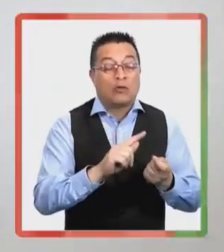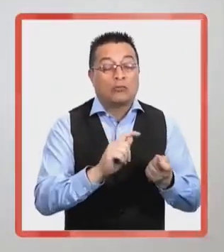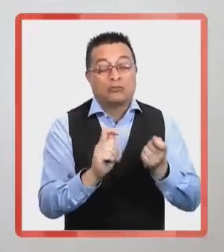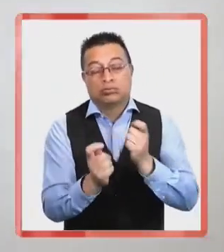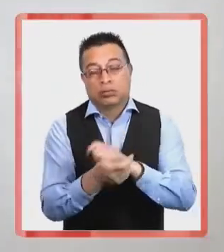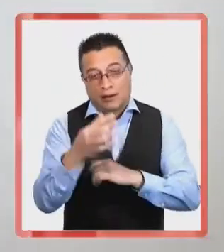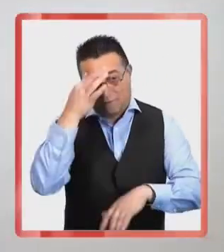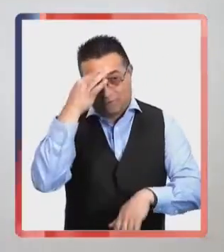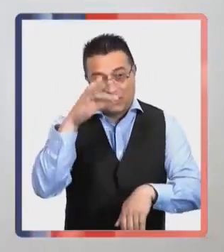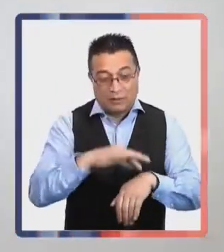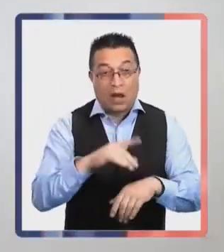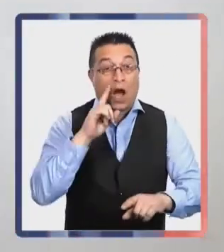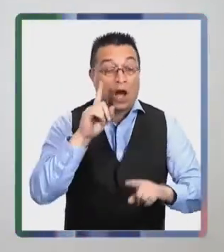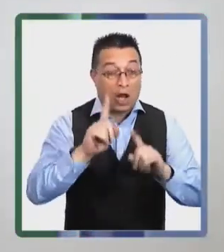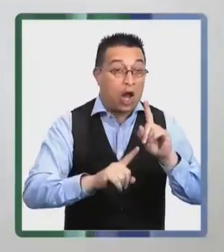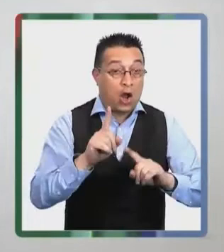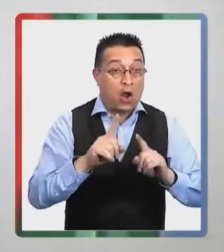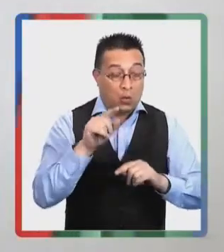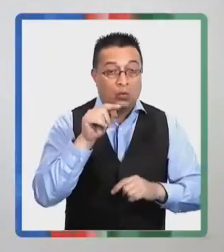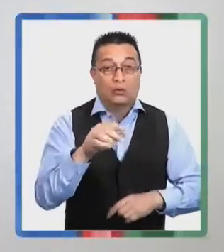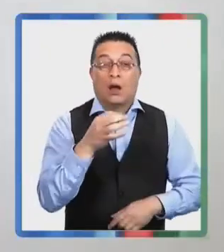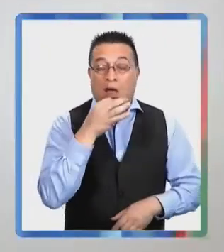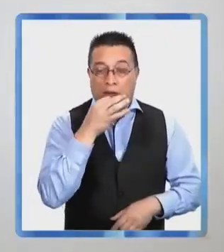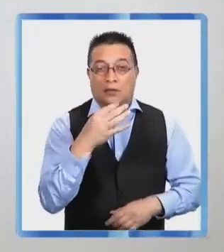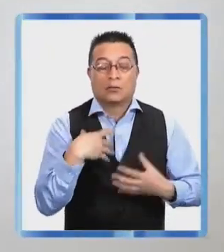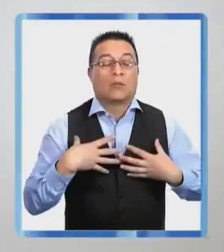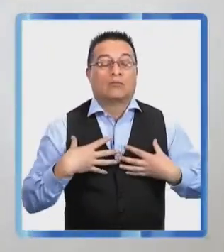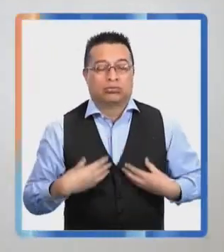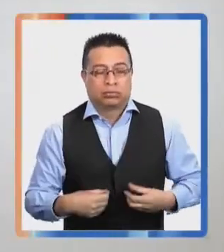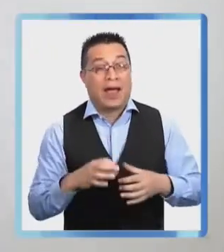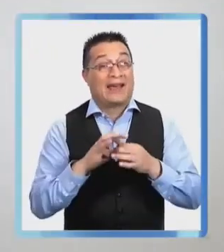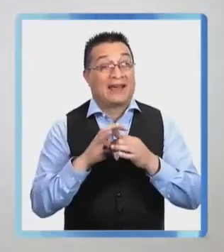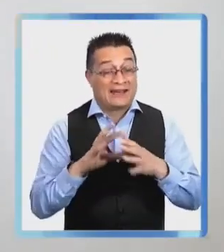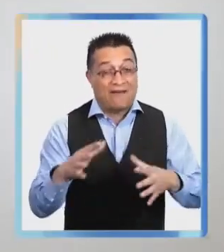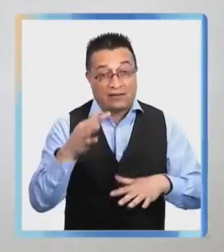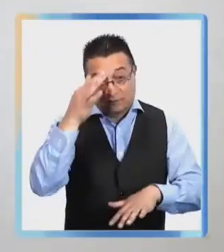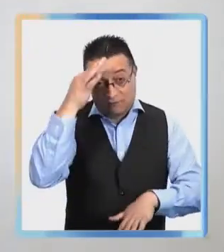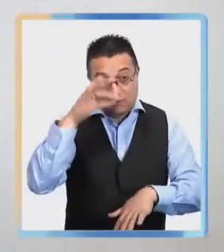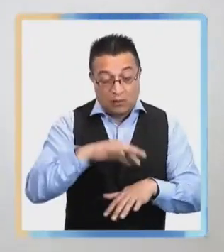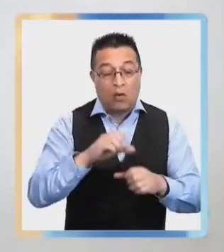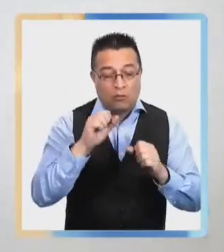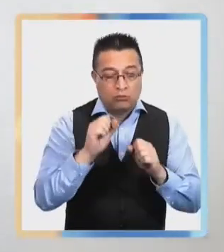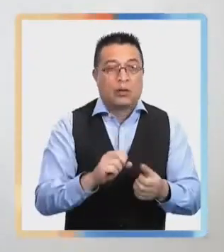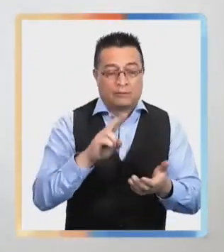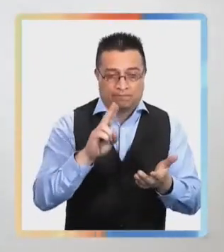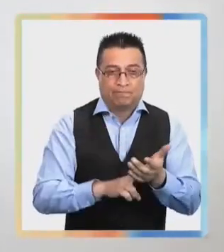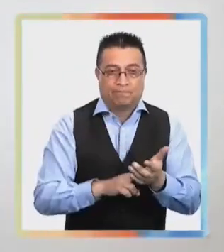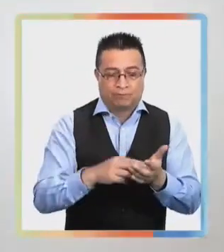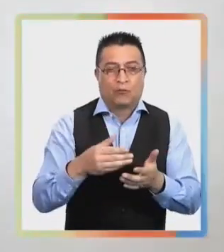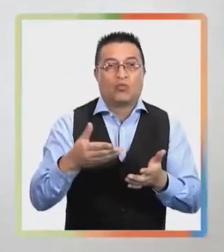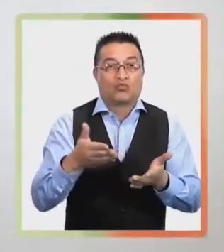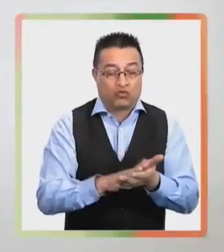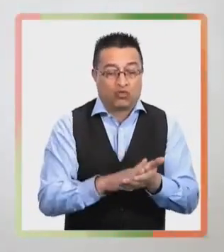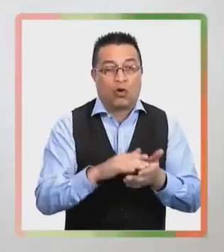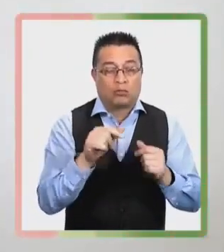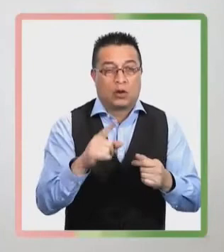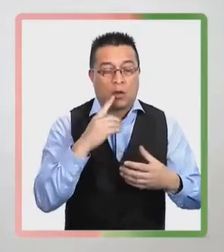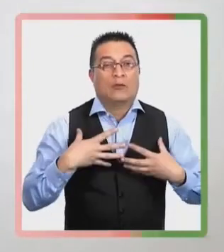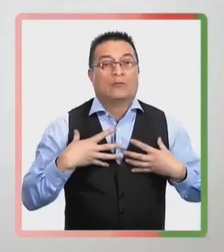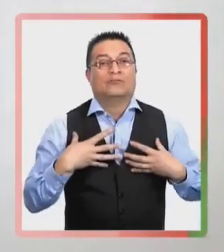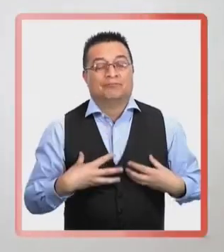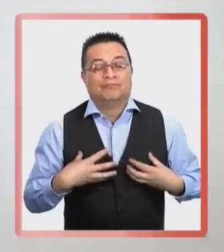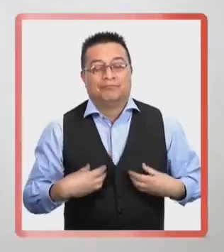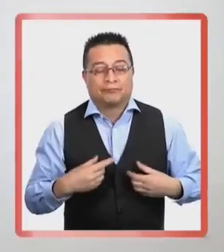¿cierto? Cómo se evoluciona esta enfermedad. Hay casos en los que si puede haber una descompensación muy grave, esta enfermedad efectivamente puede